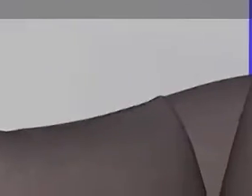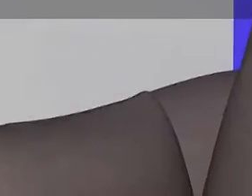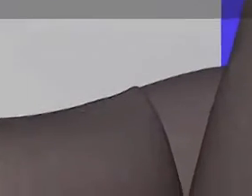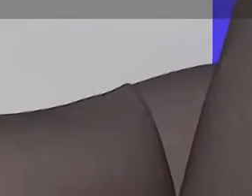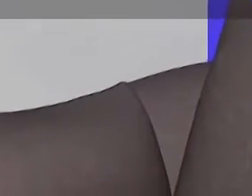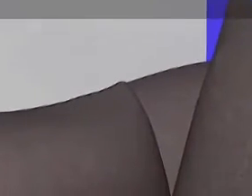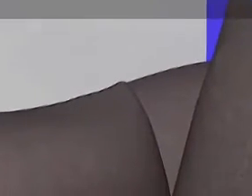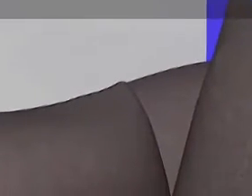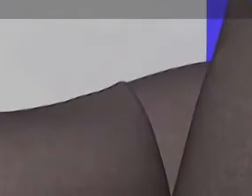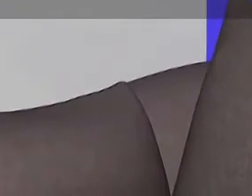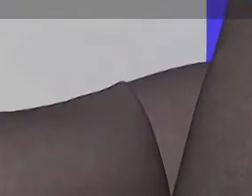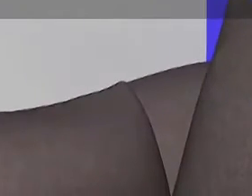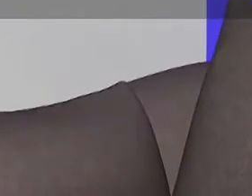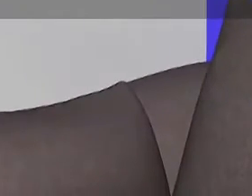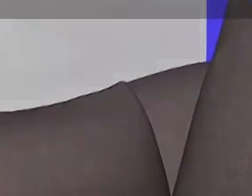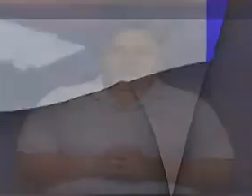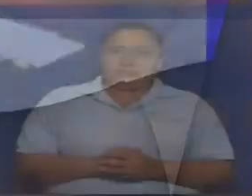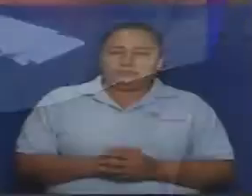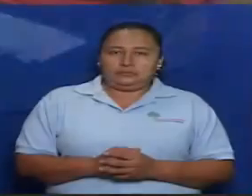¡Gracias!